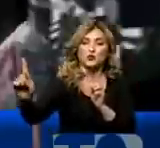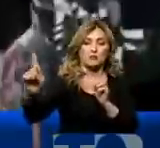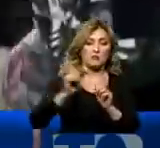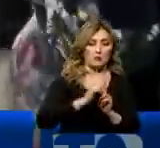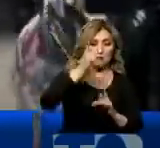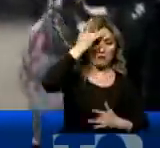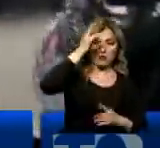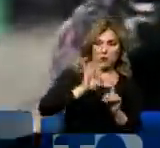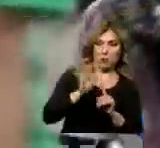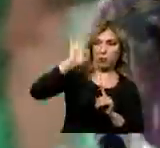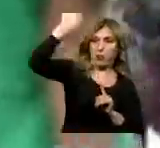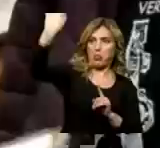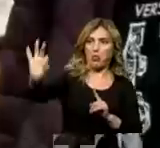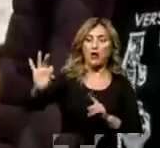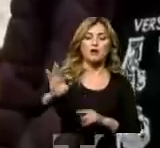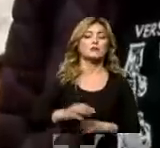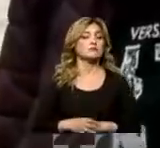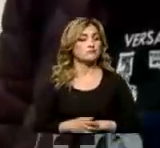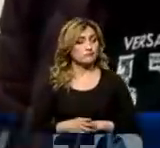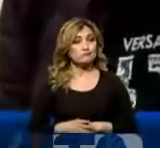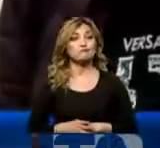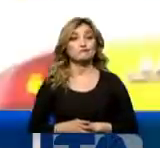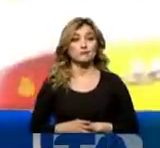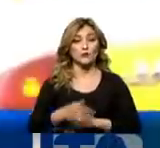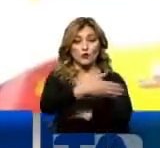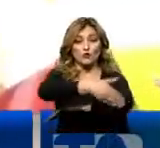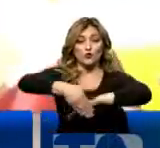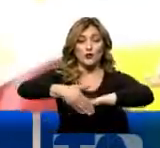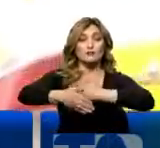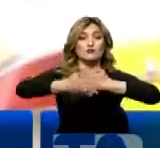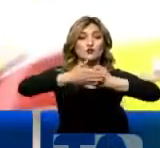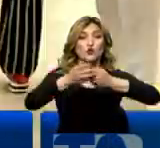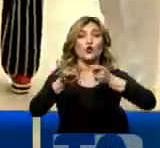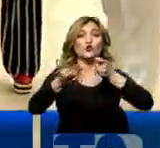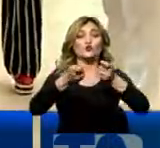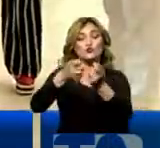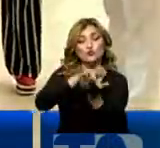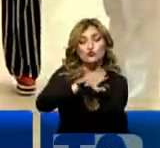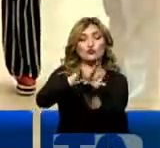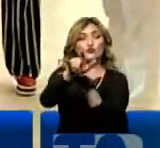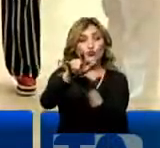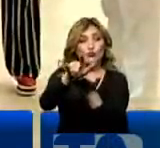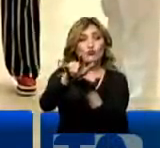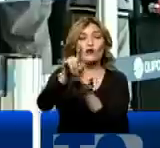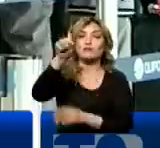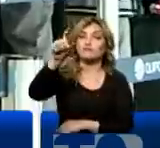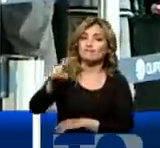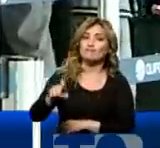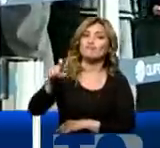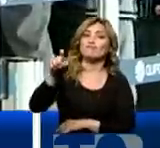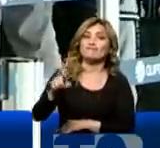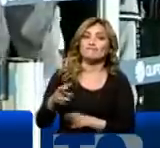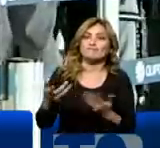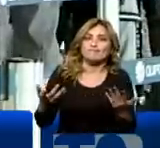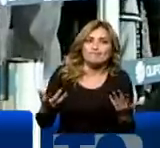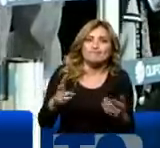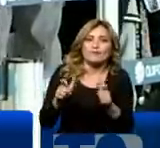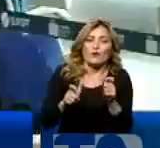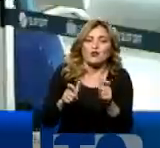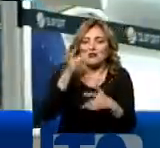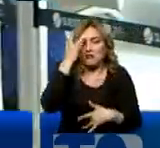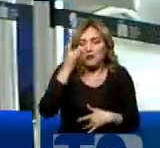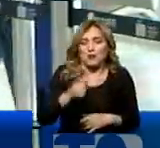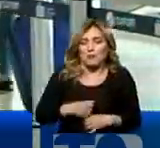contaminada. Por lo que sostienen que las medidas como el cierre de fronteras o los controles en aeropuertos, si bien son necesarias, no van a evitar que el